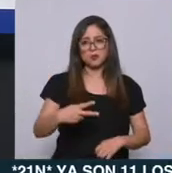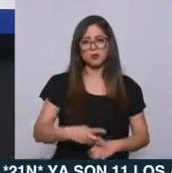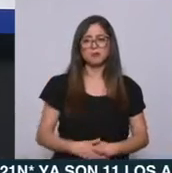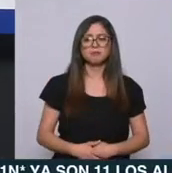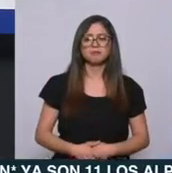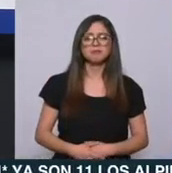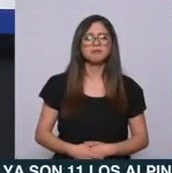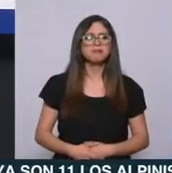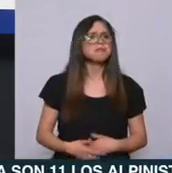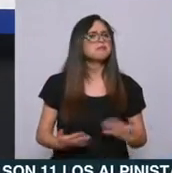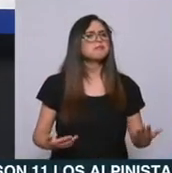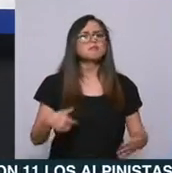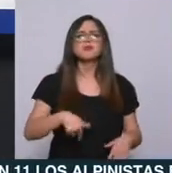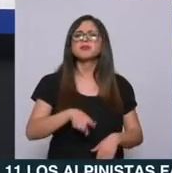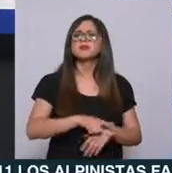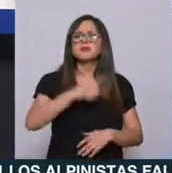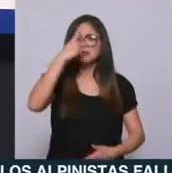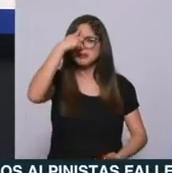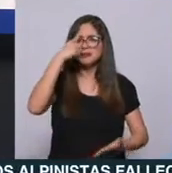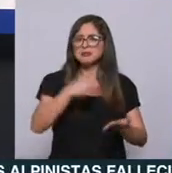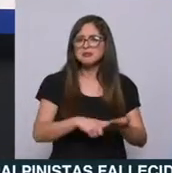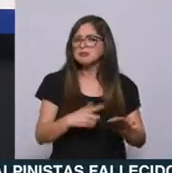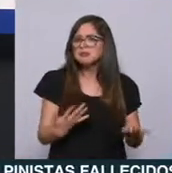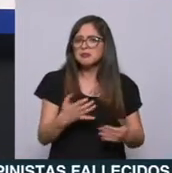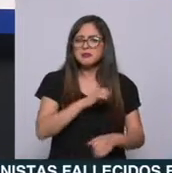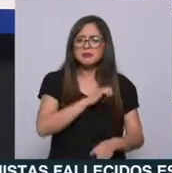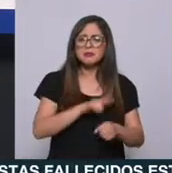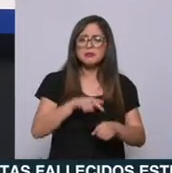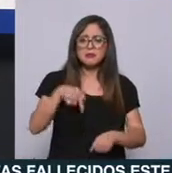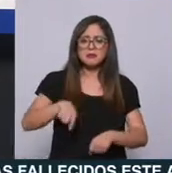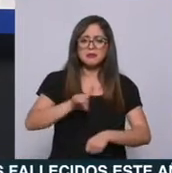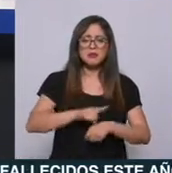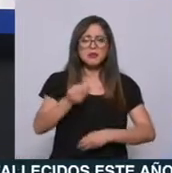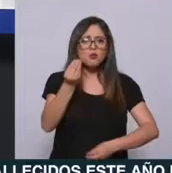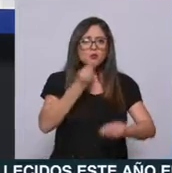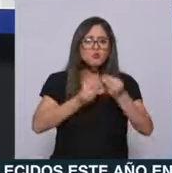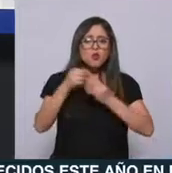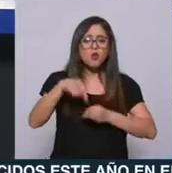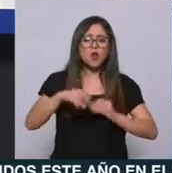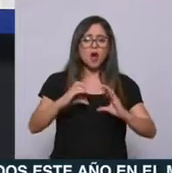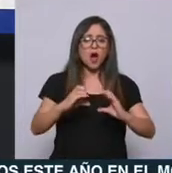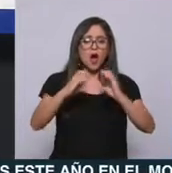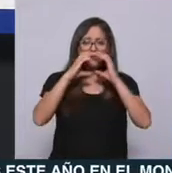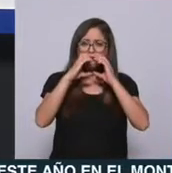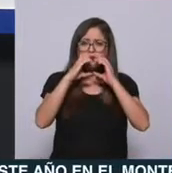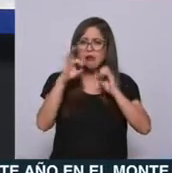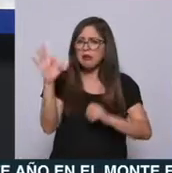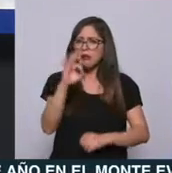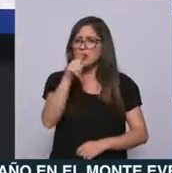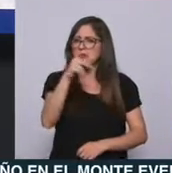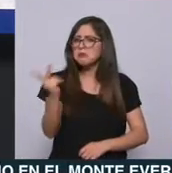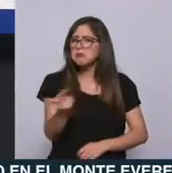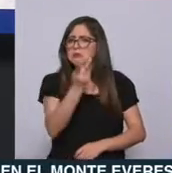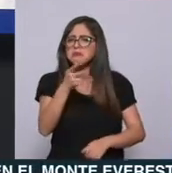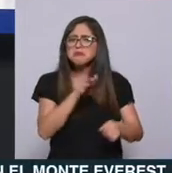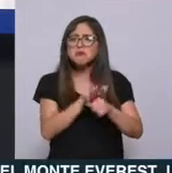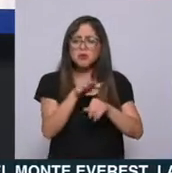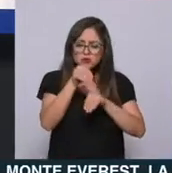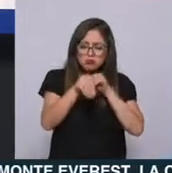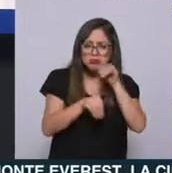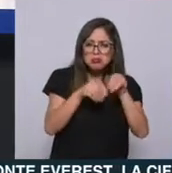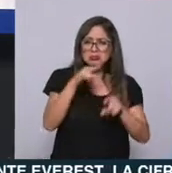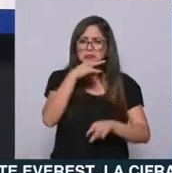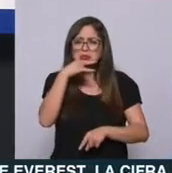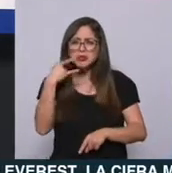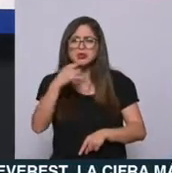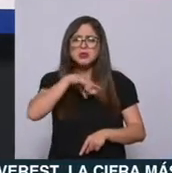Oigan, ¿qué creen? Hoy es un día muy especial, sobre todo para los dragones, porque es el día de la hamburguesa. Y allá yo le pregunto en su casa cómo la prepara, qué ingredientes le pone: